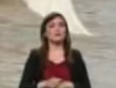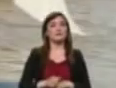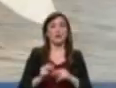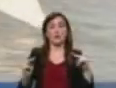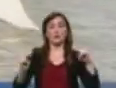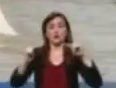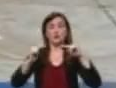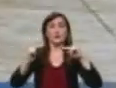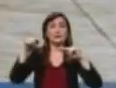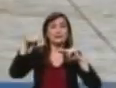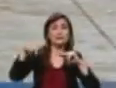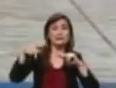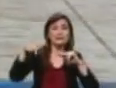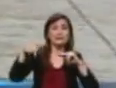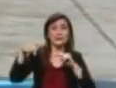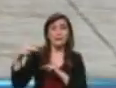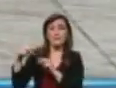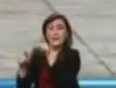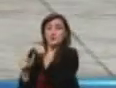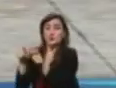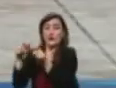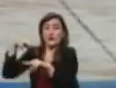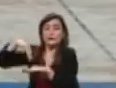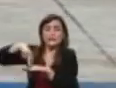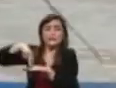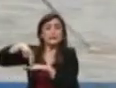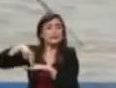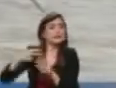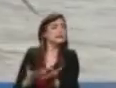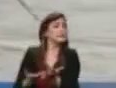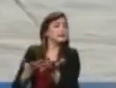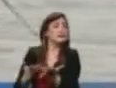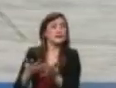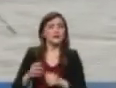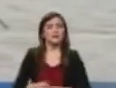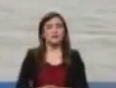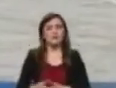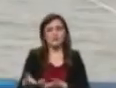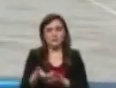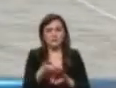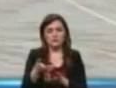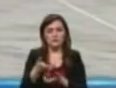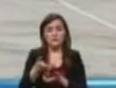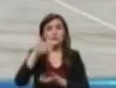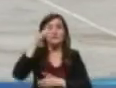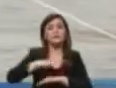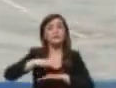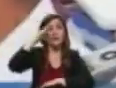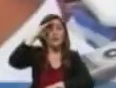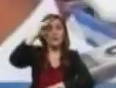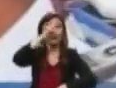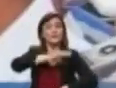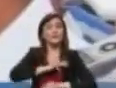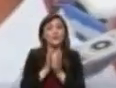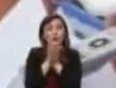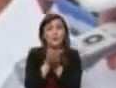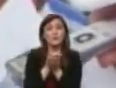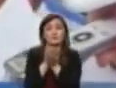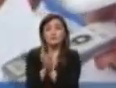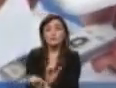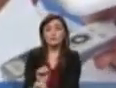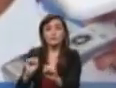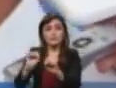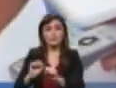a las que con arduas labores de la Policía Nacional, la Armada del Ecuador y el Cuerpo de Bomberos, todavía se intenta rescatar. Como está abierto el